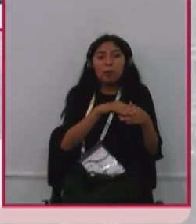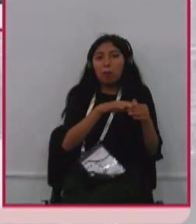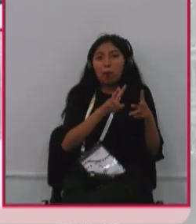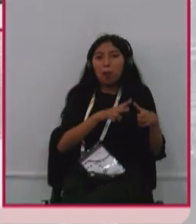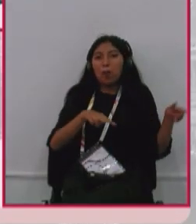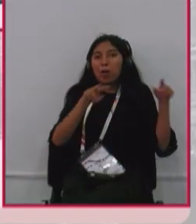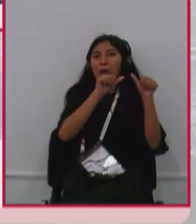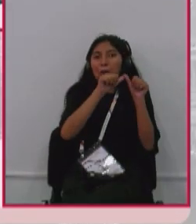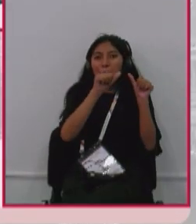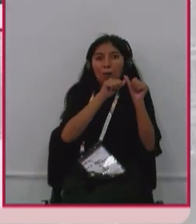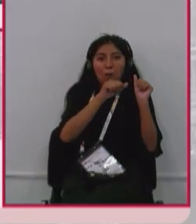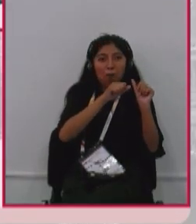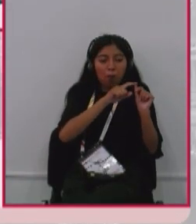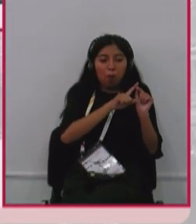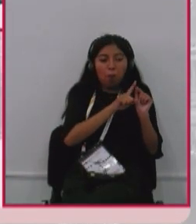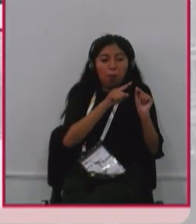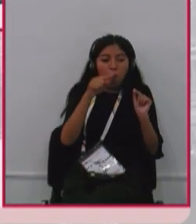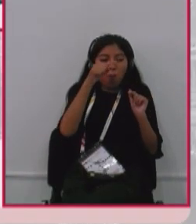tenían en planta.